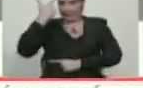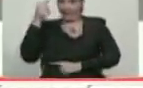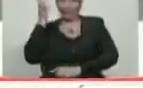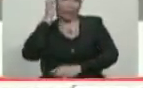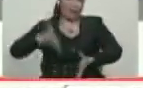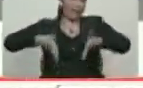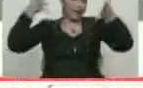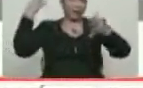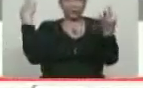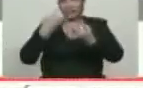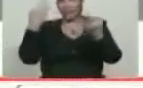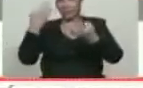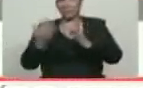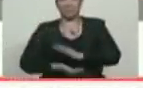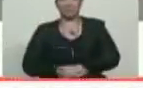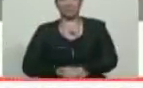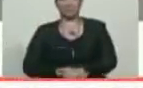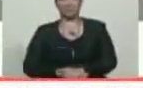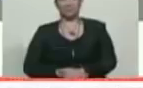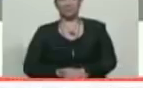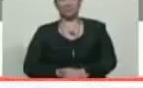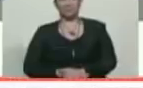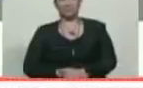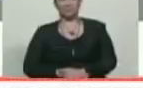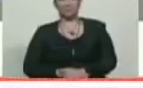Como siempre.